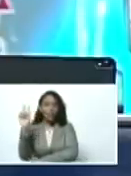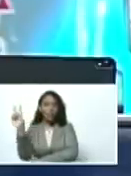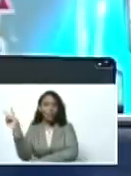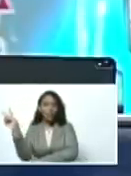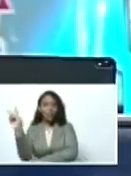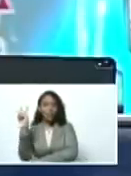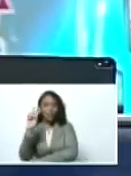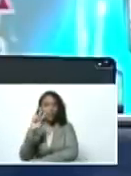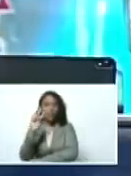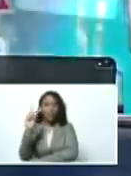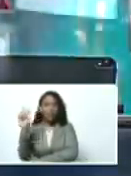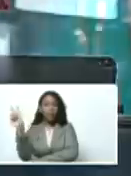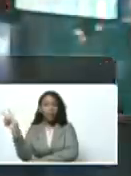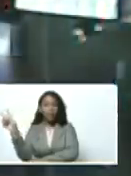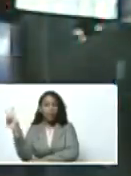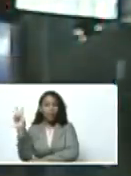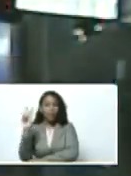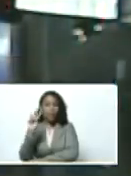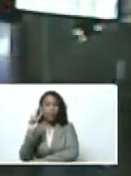Venezuela.